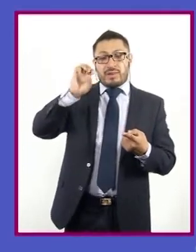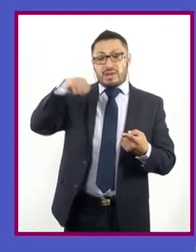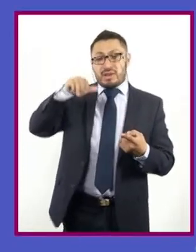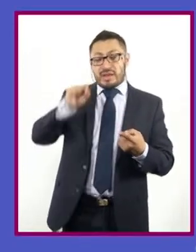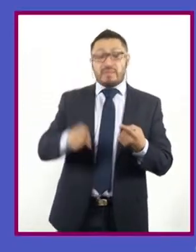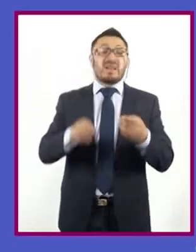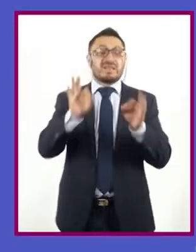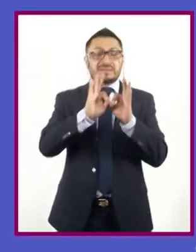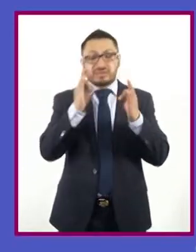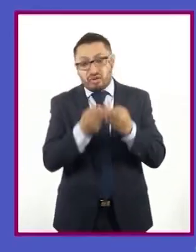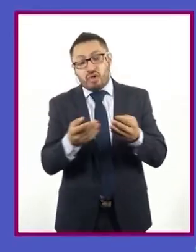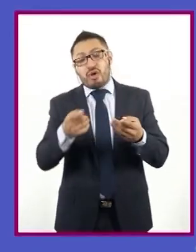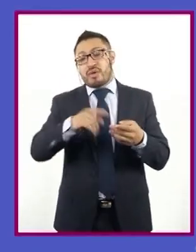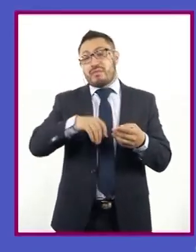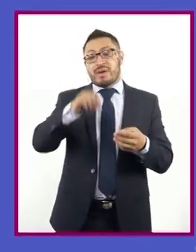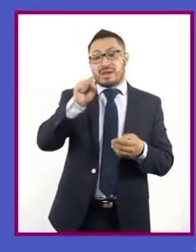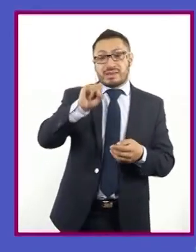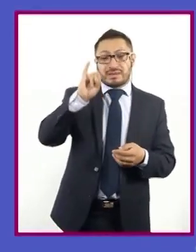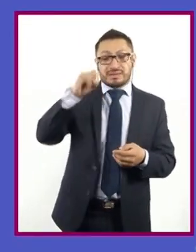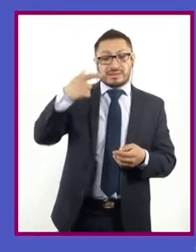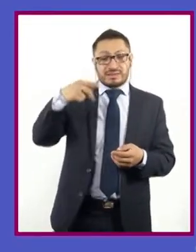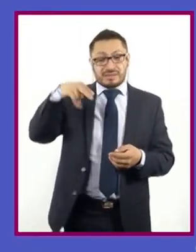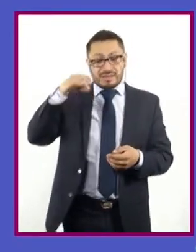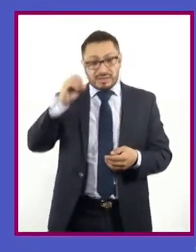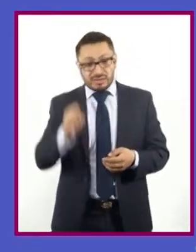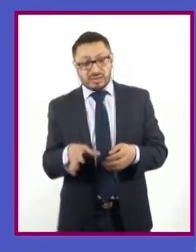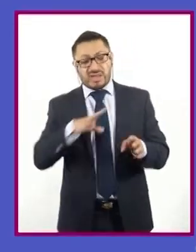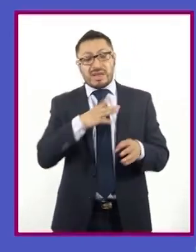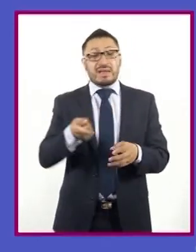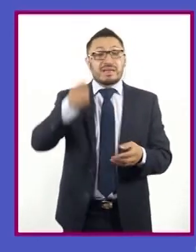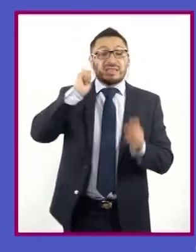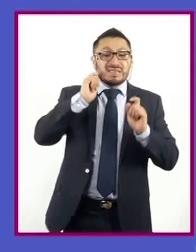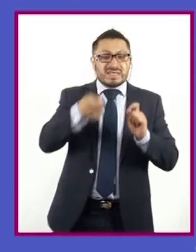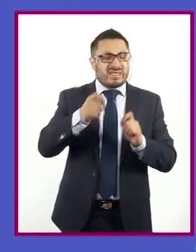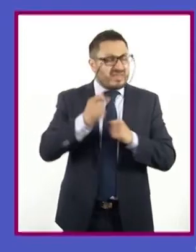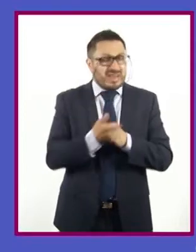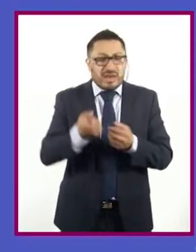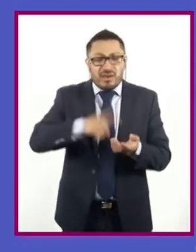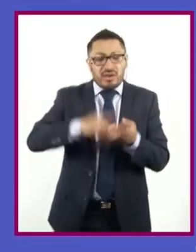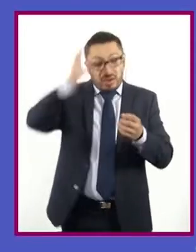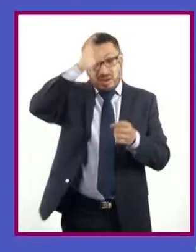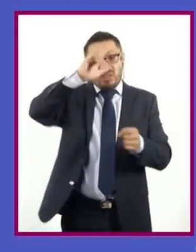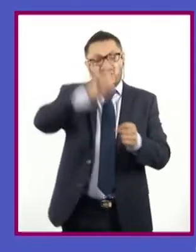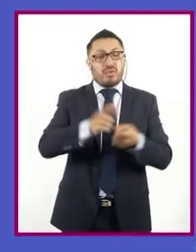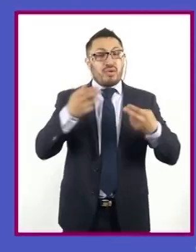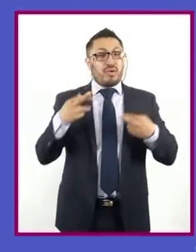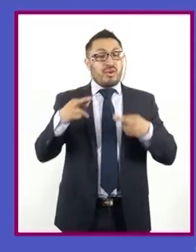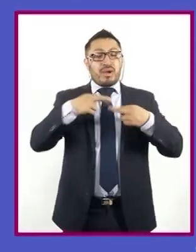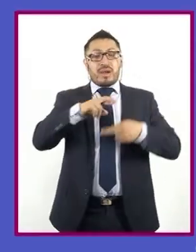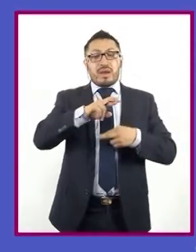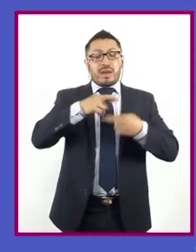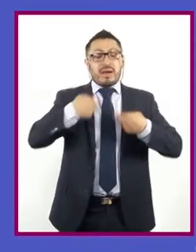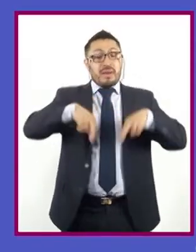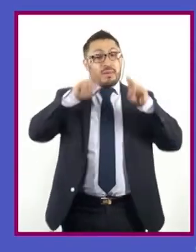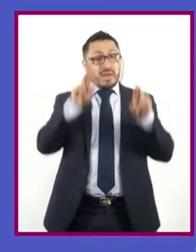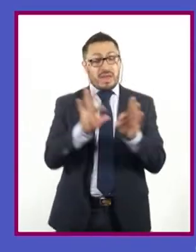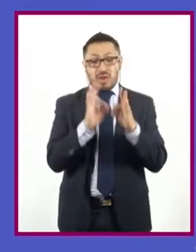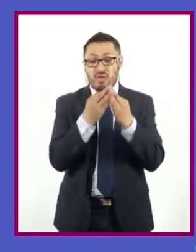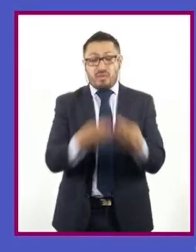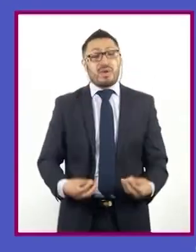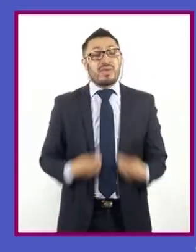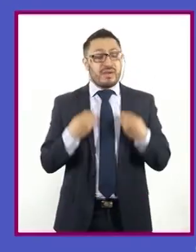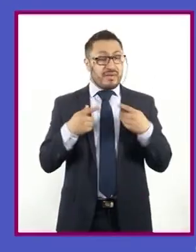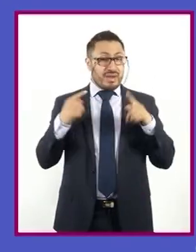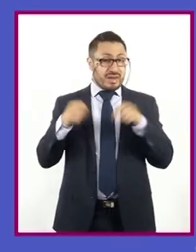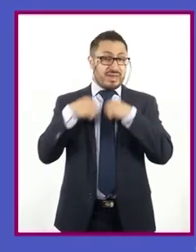que contienen un significado potente dentro de la cultura, representando su modelo de vida, tradición